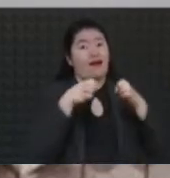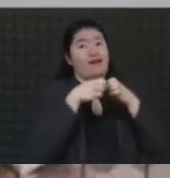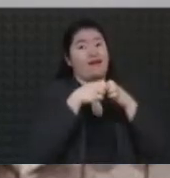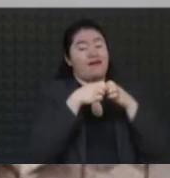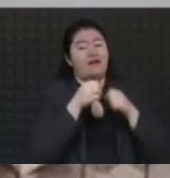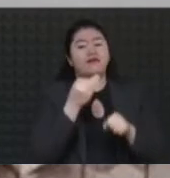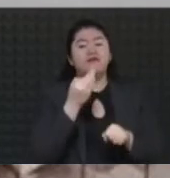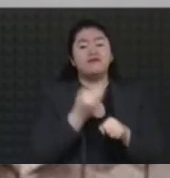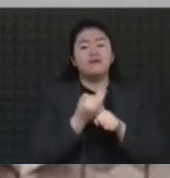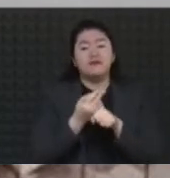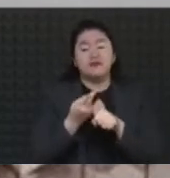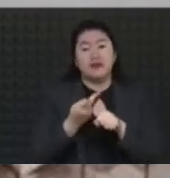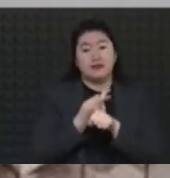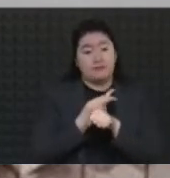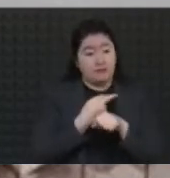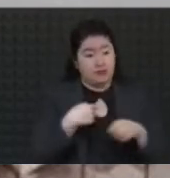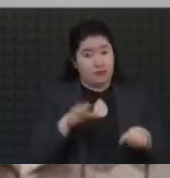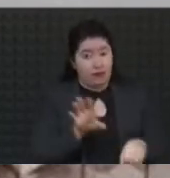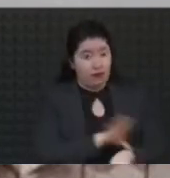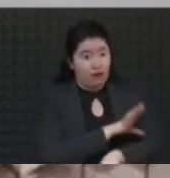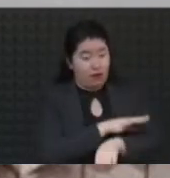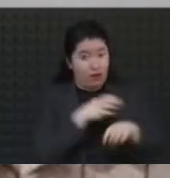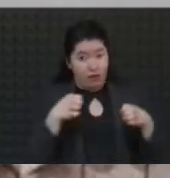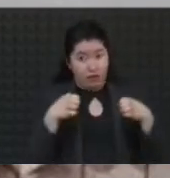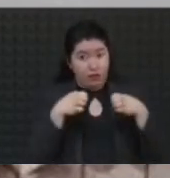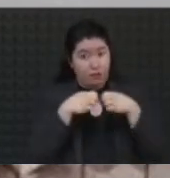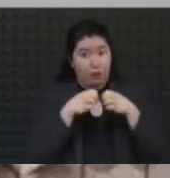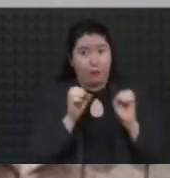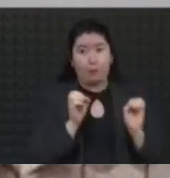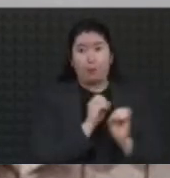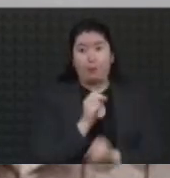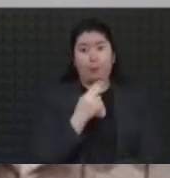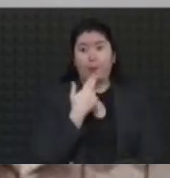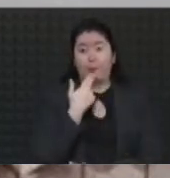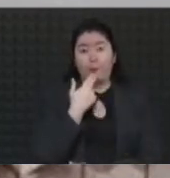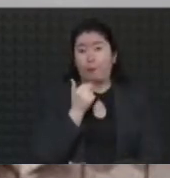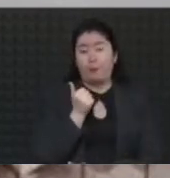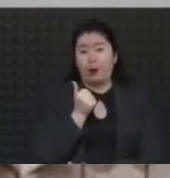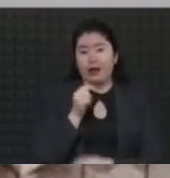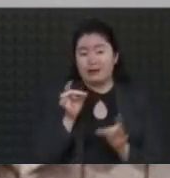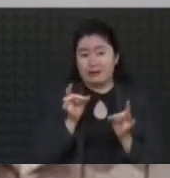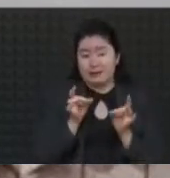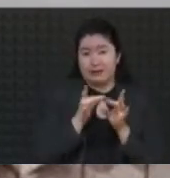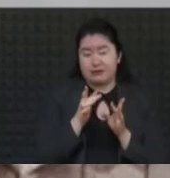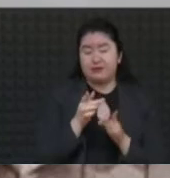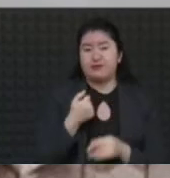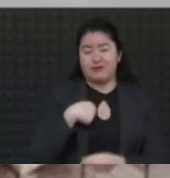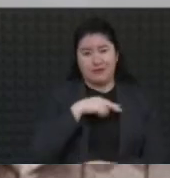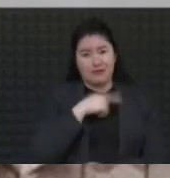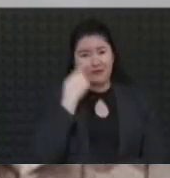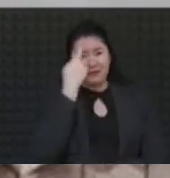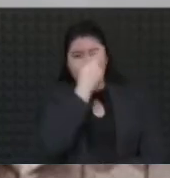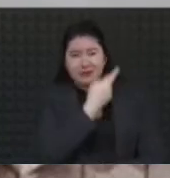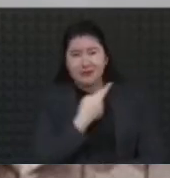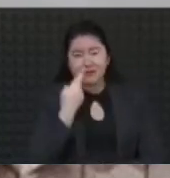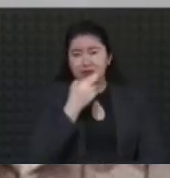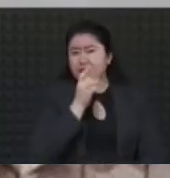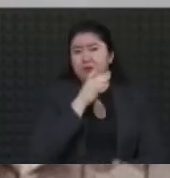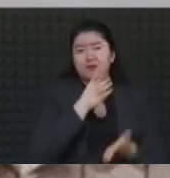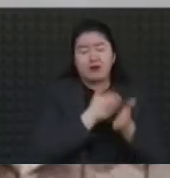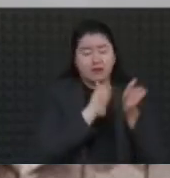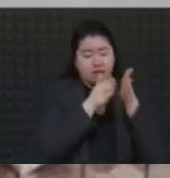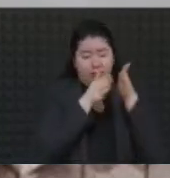la planta de emergencia no entró en operación hasta un tiempo posterior y estamos revisando exactamente qué pasó, solamente fue en una